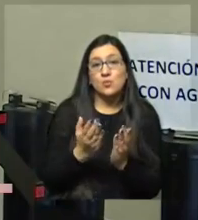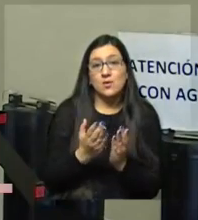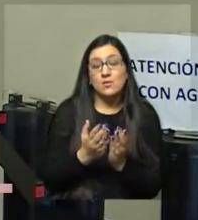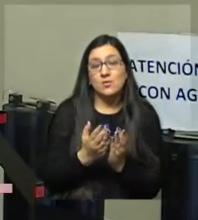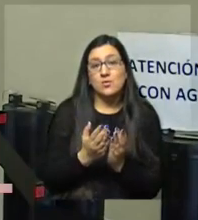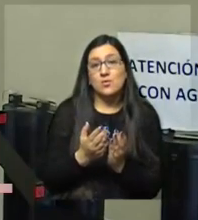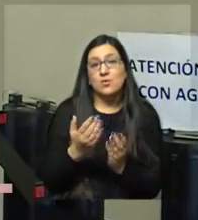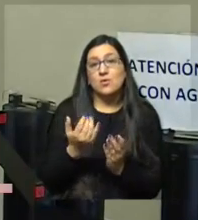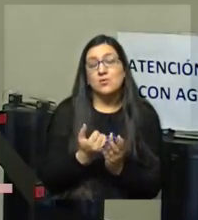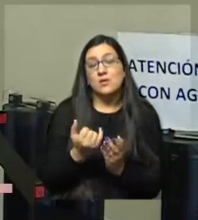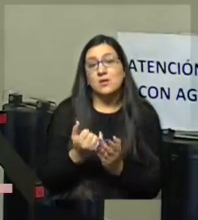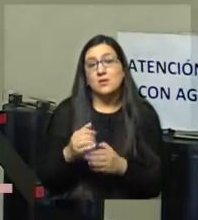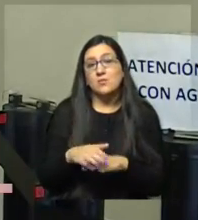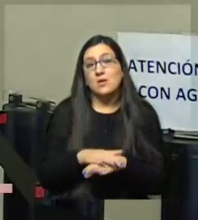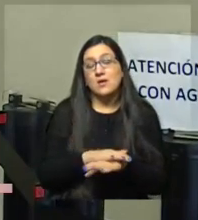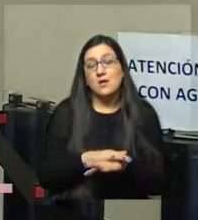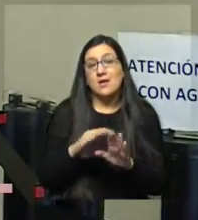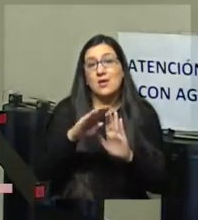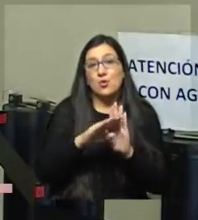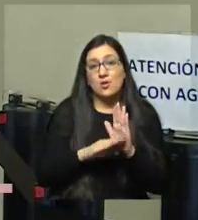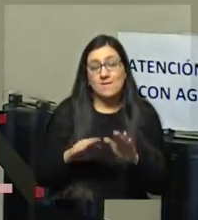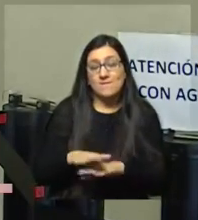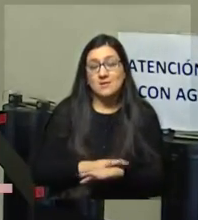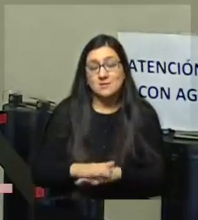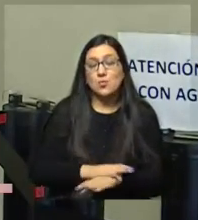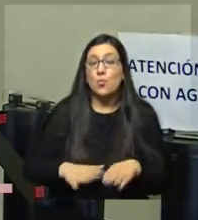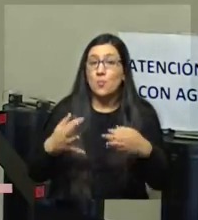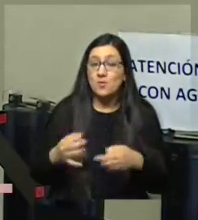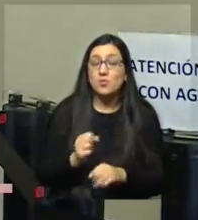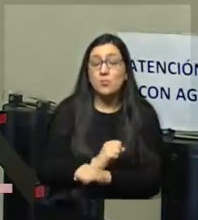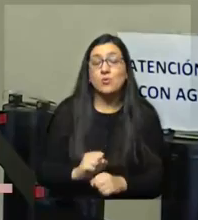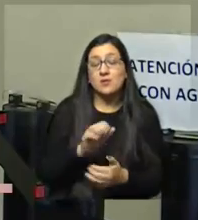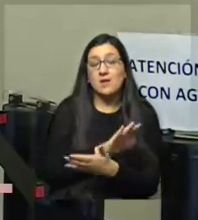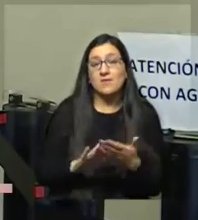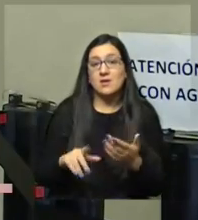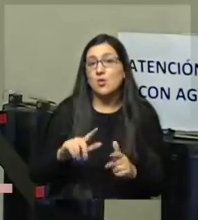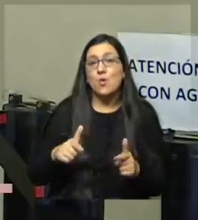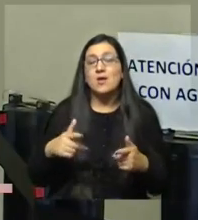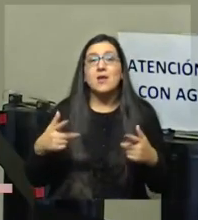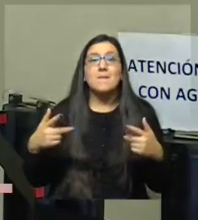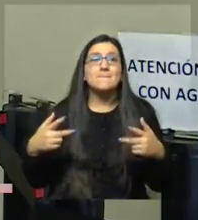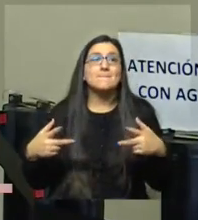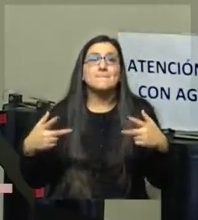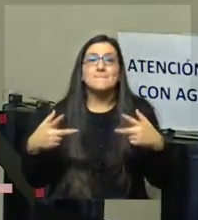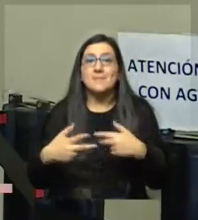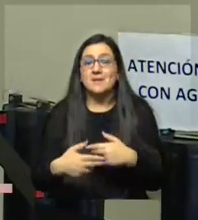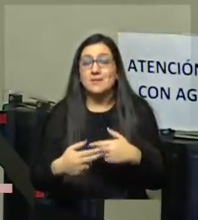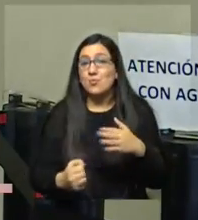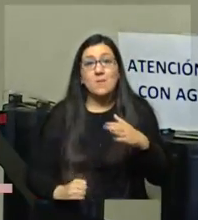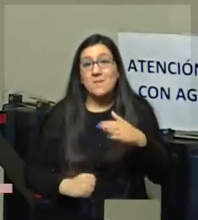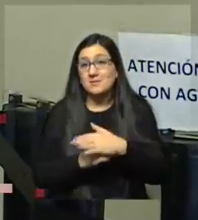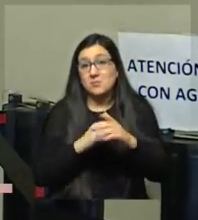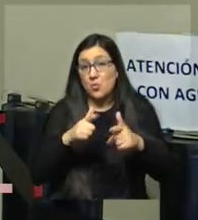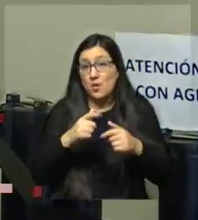una escolaridad base, cumpliendo esos requisitos pueden tener la beca. Nosotros no tenemos cupo y tenemos posibilidades de